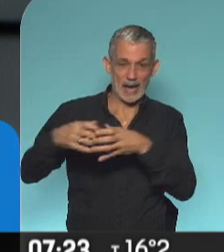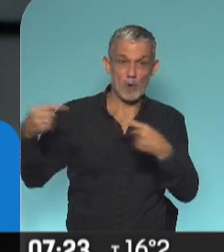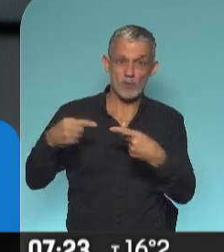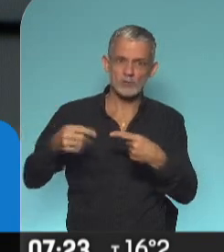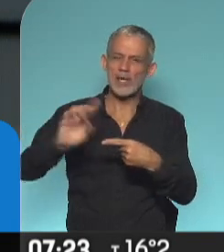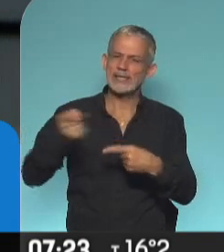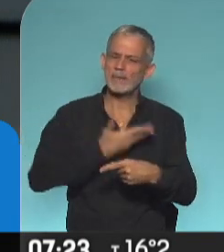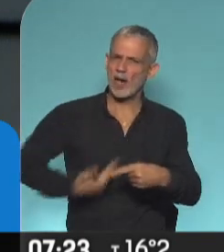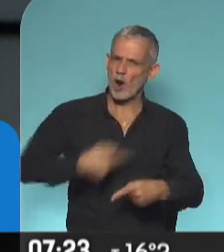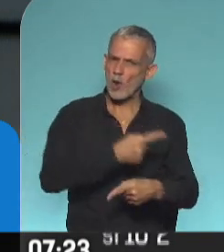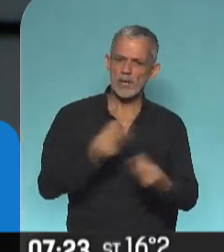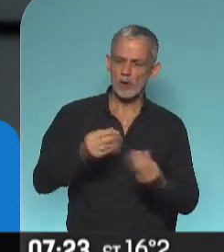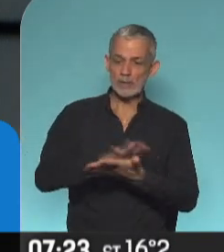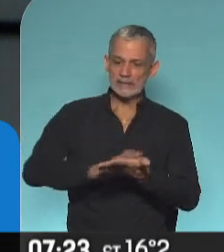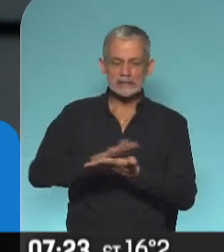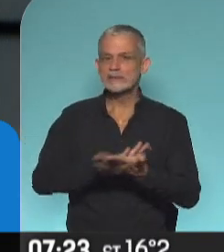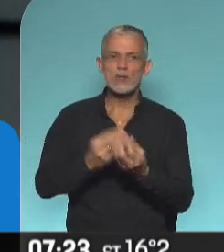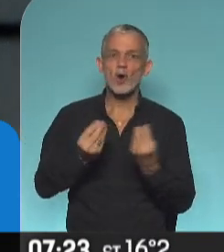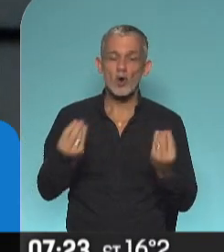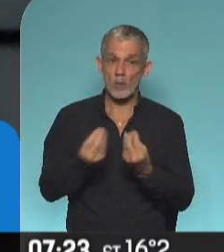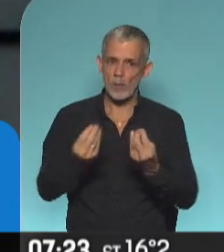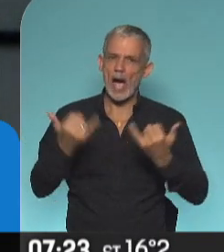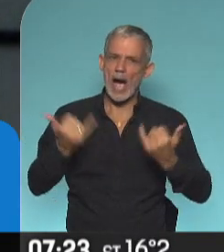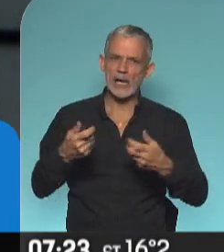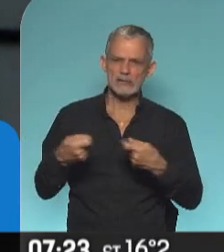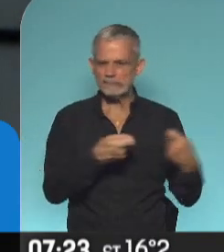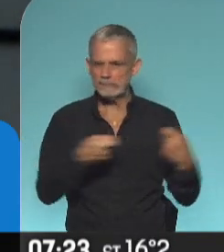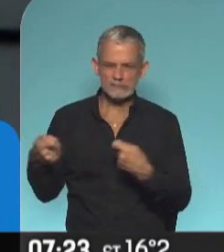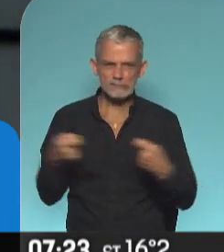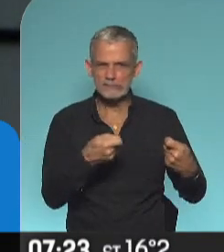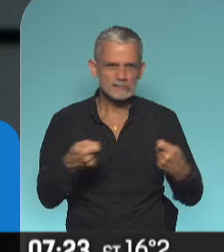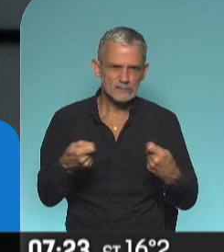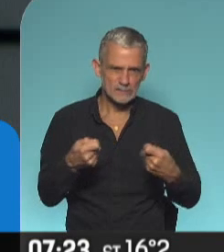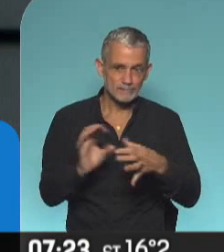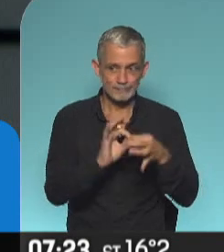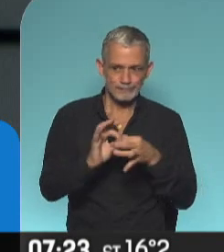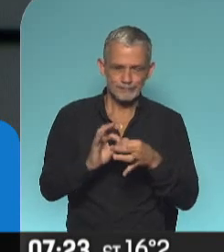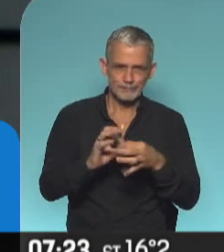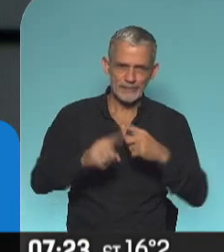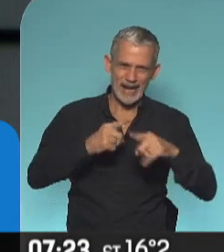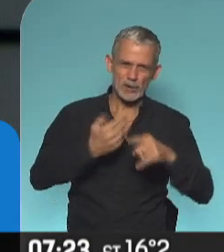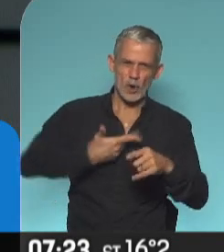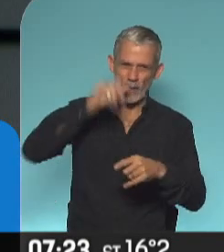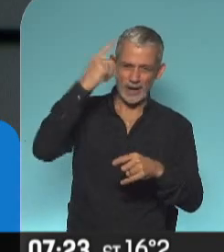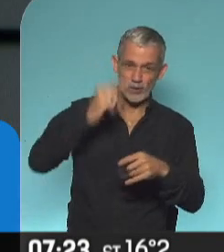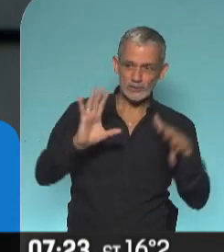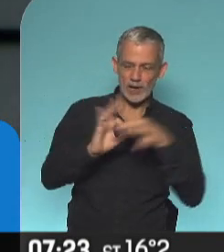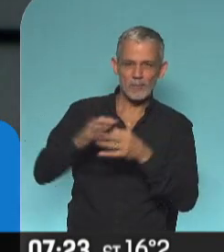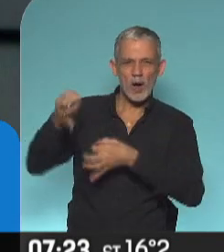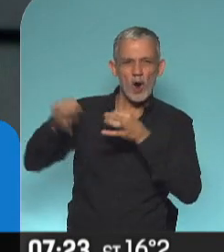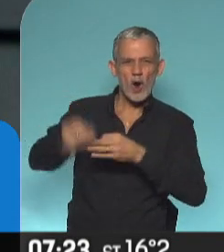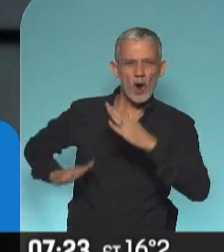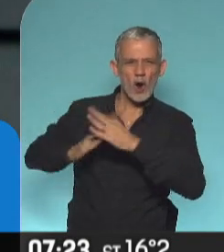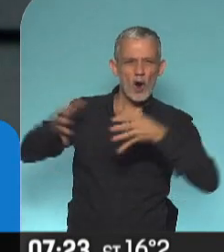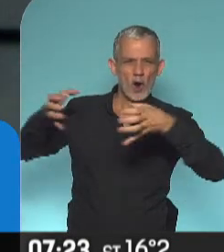oficialismo cómo se define esta situación, porque, insisto y reitero, define cómo va a continuar la relación del Gobierno Nacional con